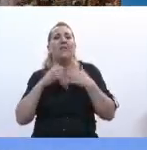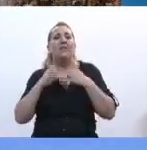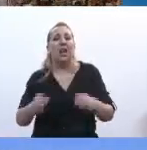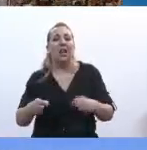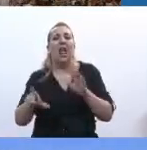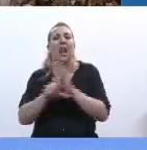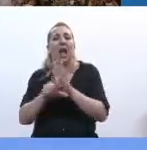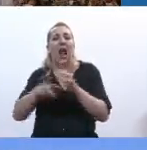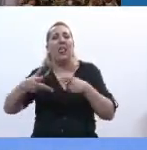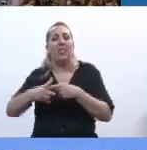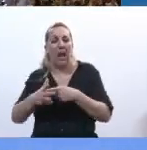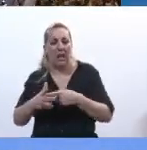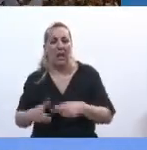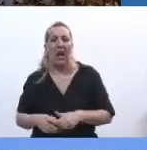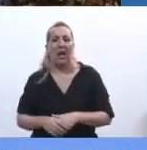técnica